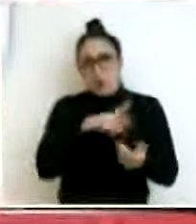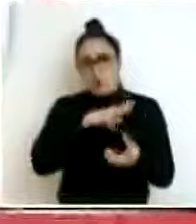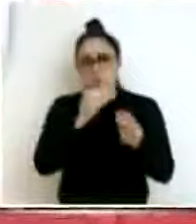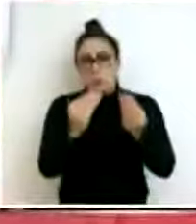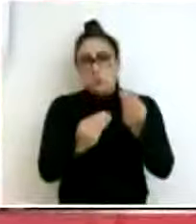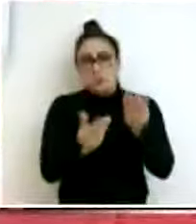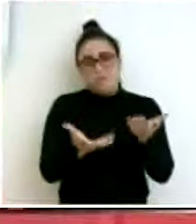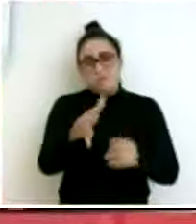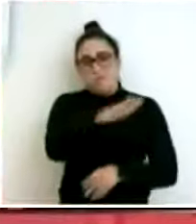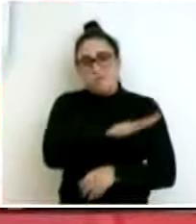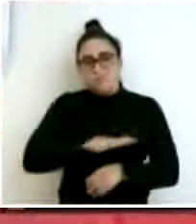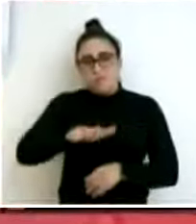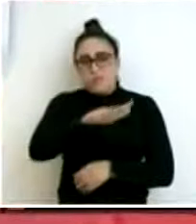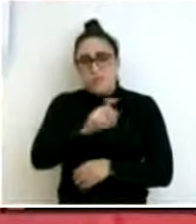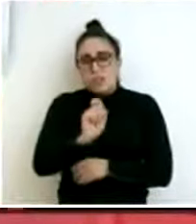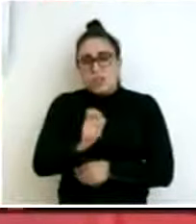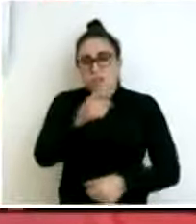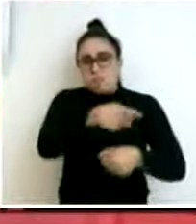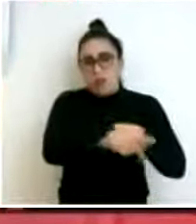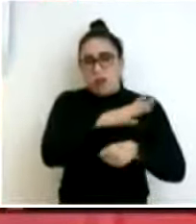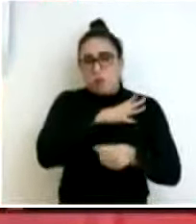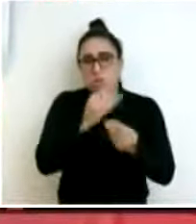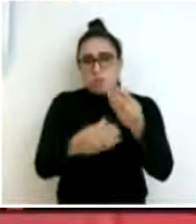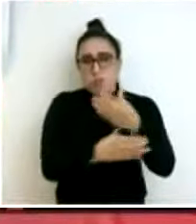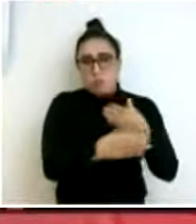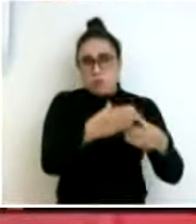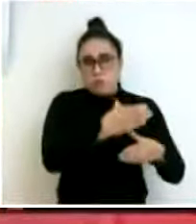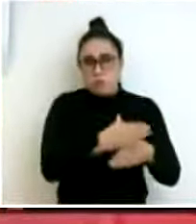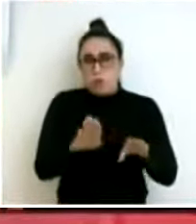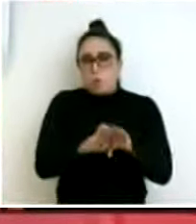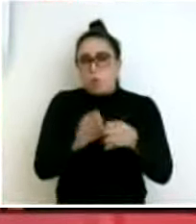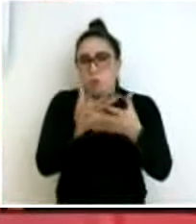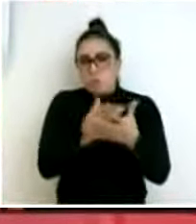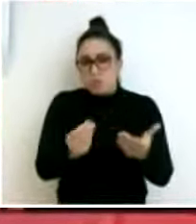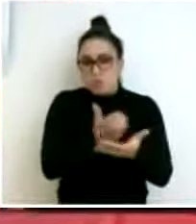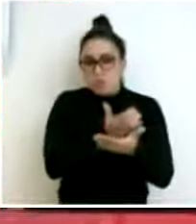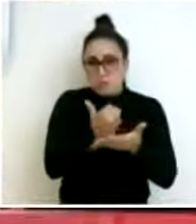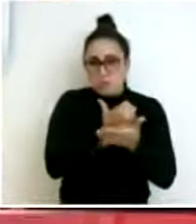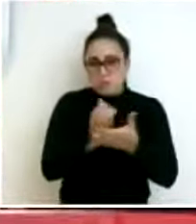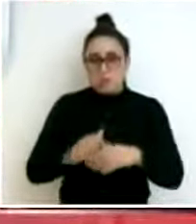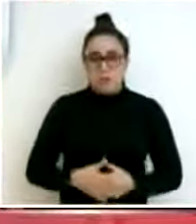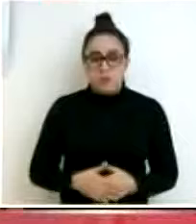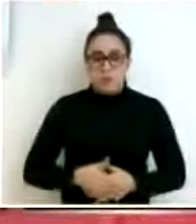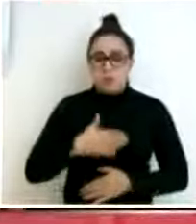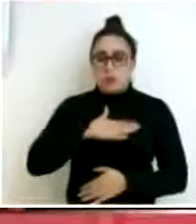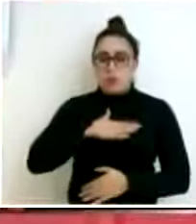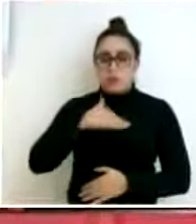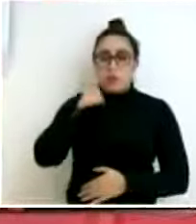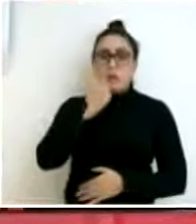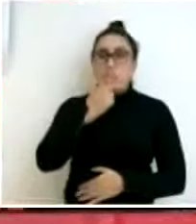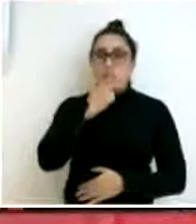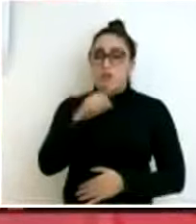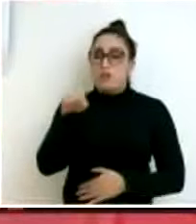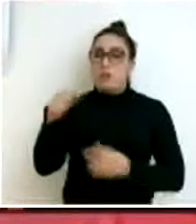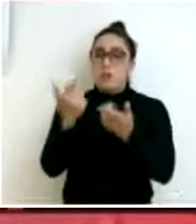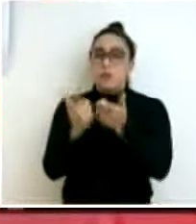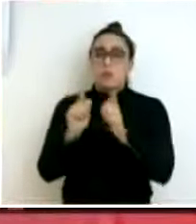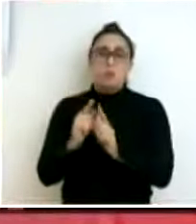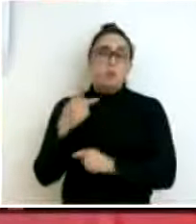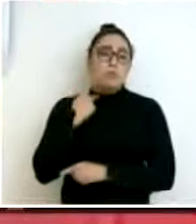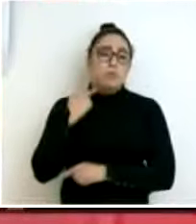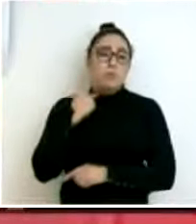referencia, y lo tengo que hacer, que el Grupo Parlamentario de Movimiento